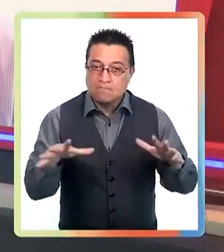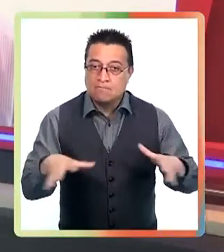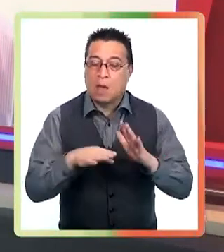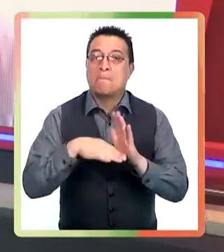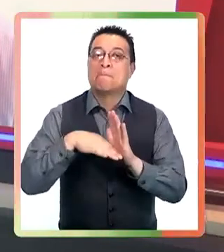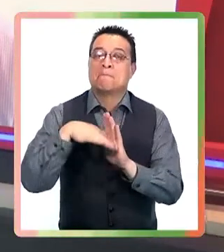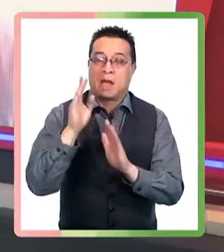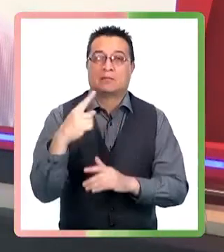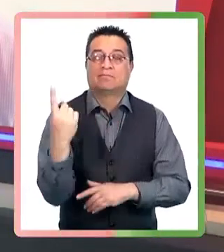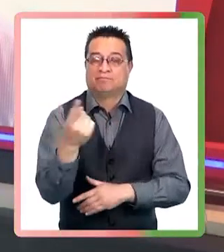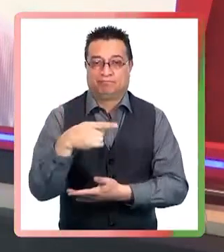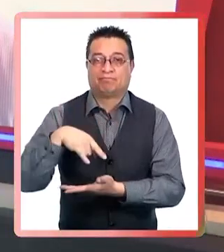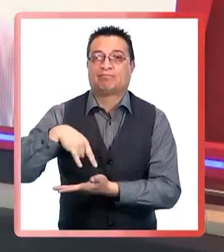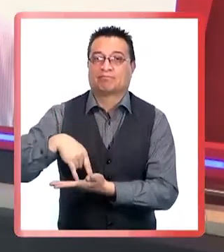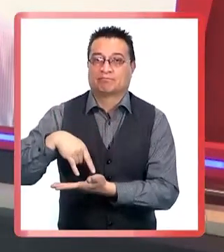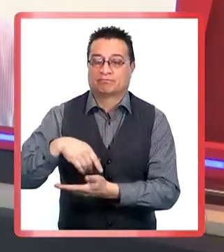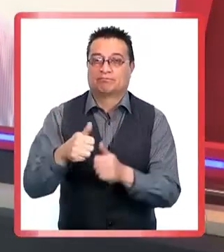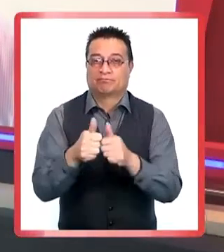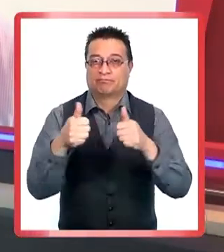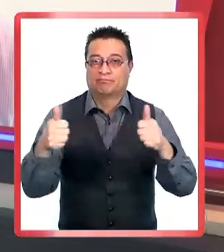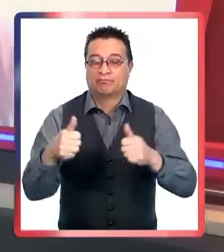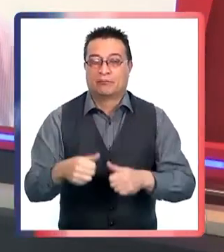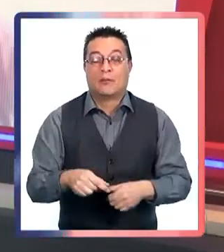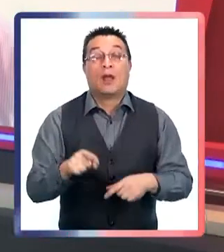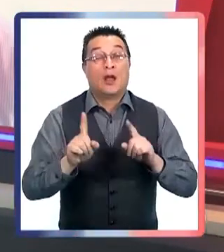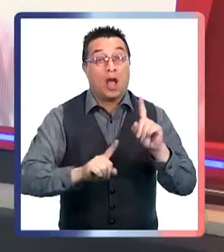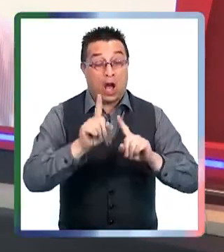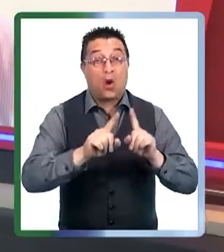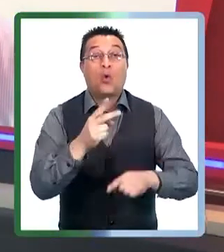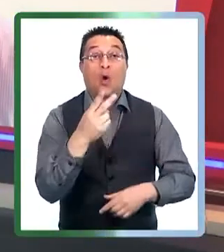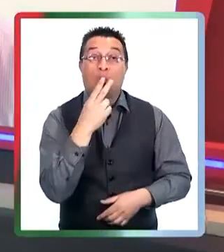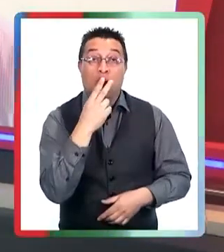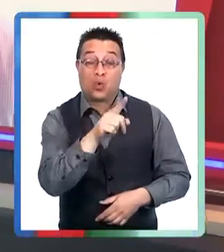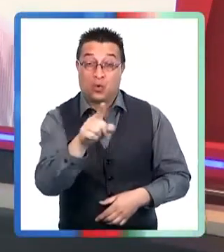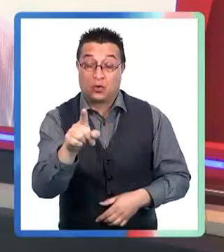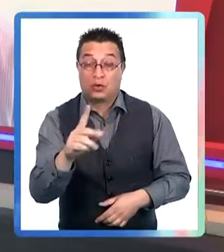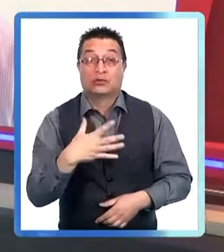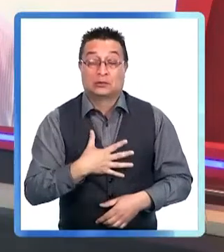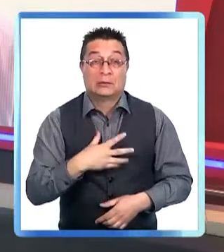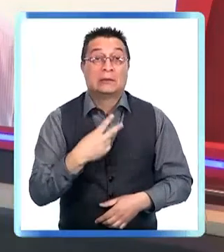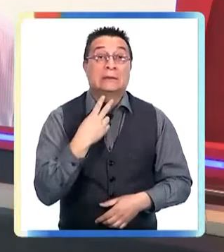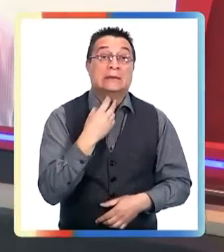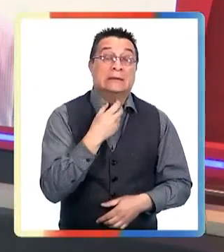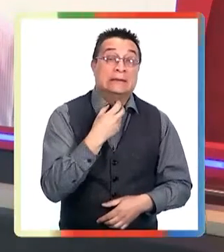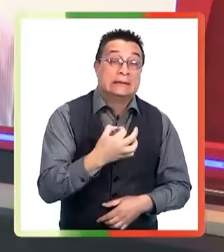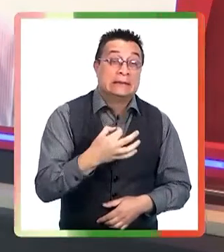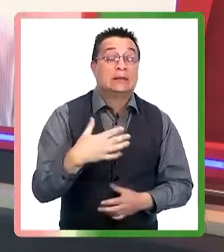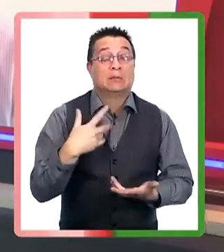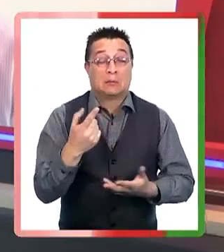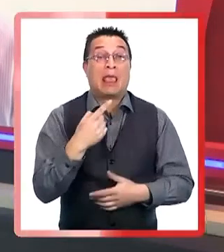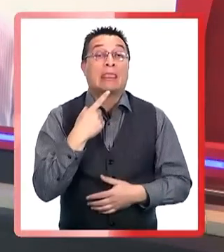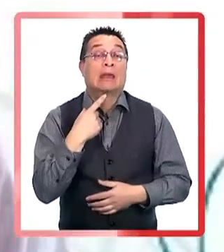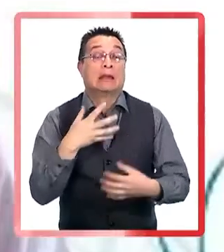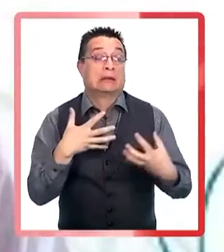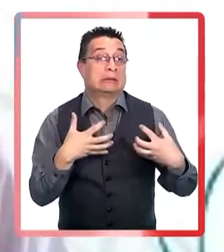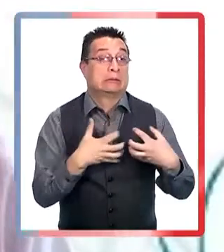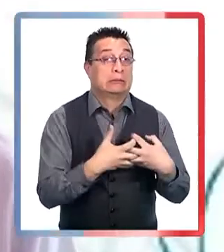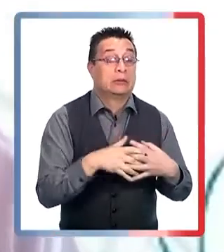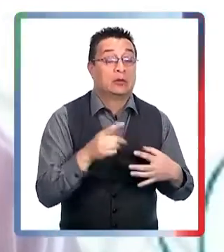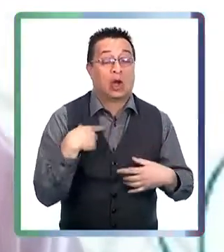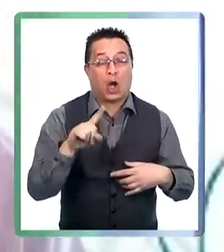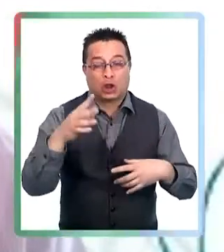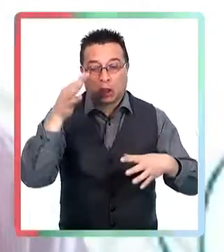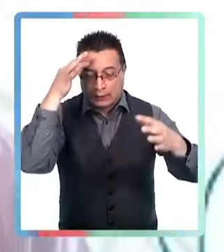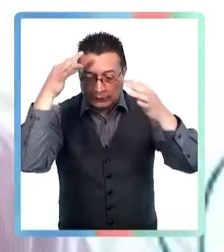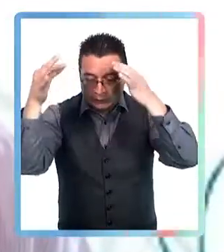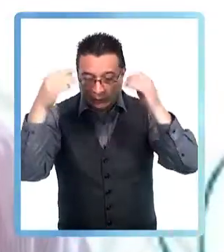ese sentido de los parlamentarios. Probablemente algunos son fumadores, algunos tendrán otros intereses, en fin, o están preocupados